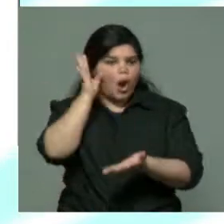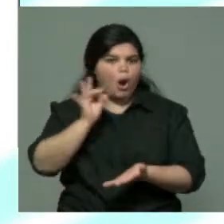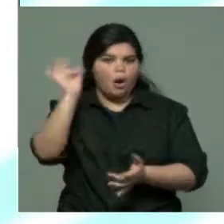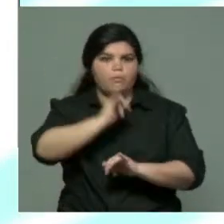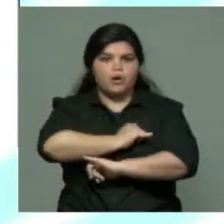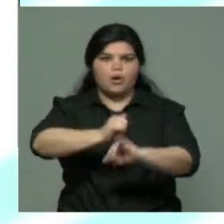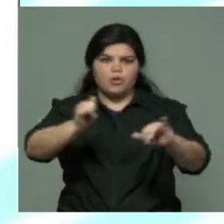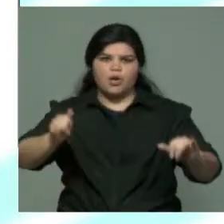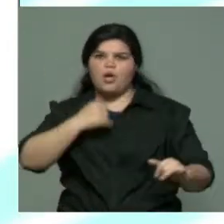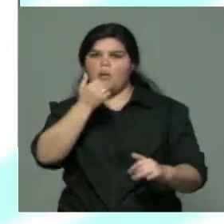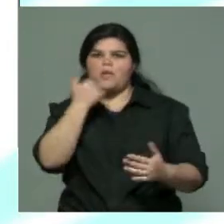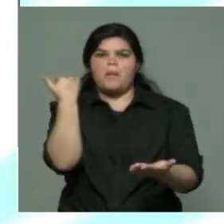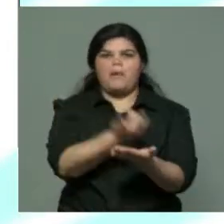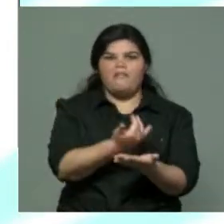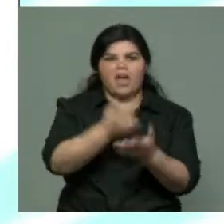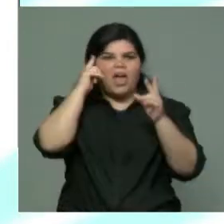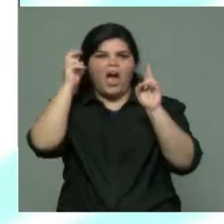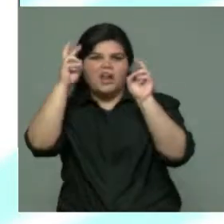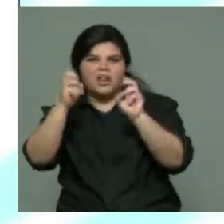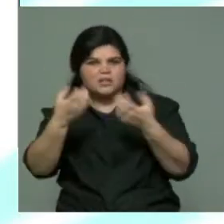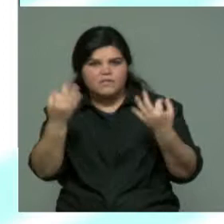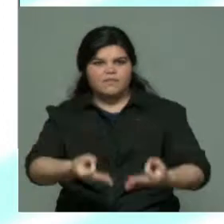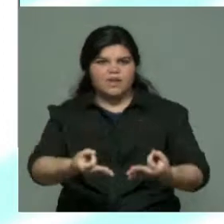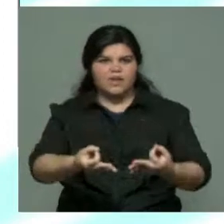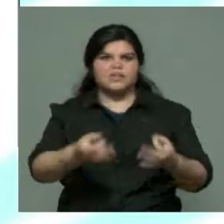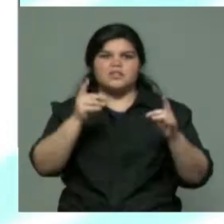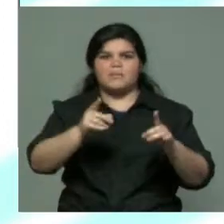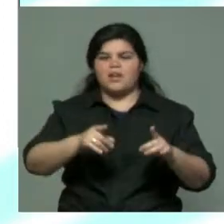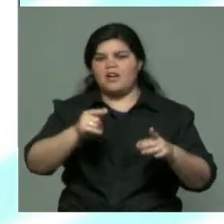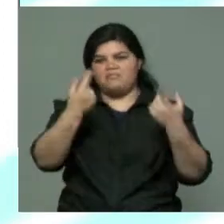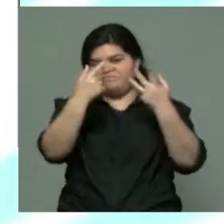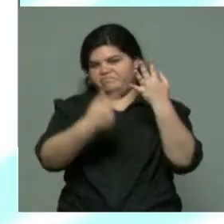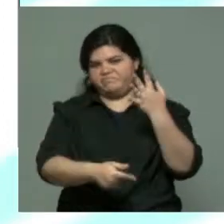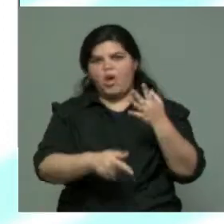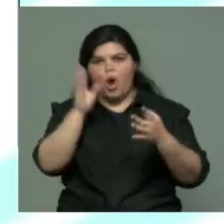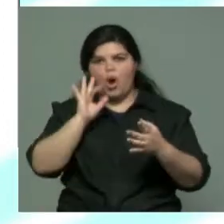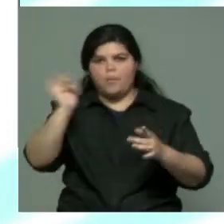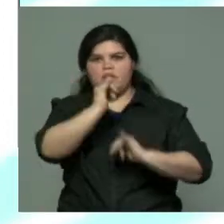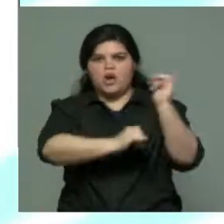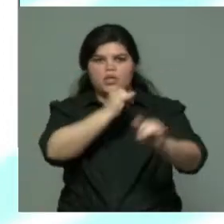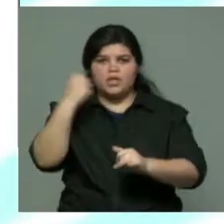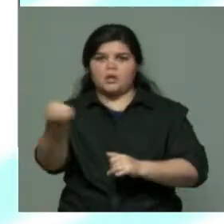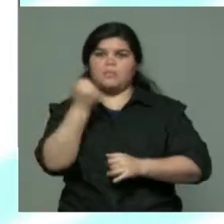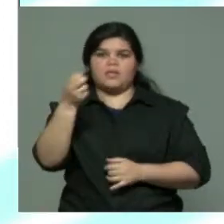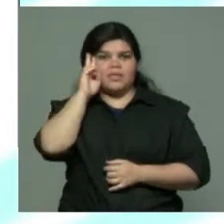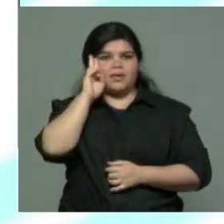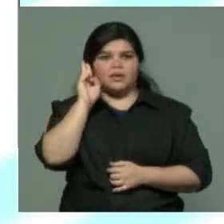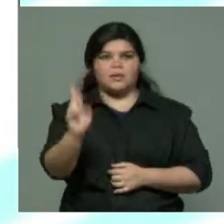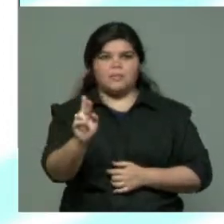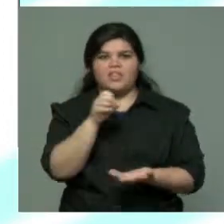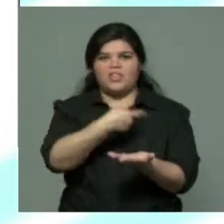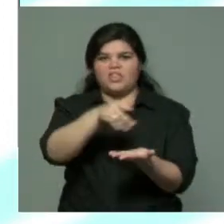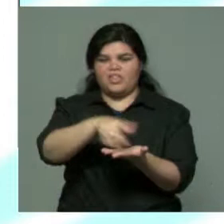sean pavadas, buenos análisis, sagrado de heridas, etc. Siempre con respeto, sin